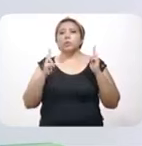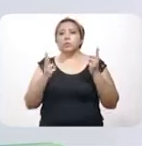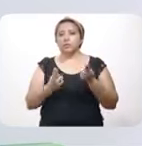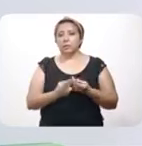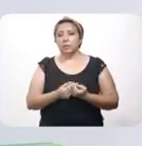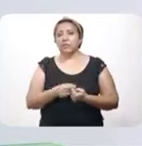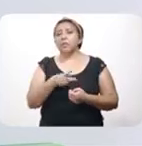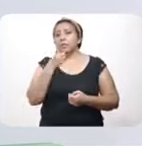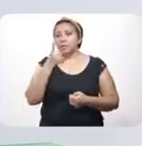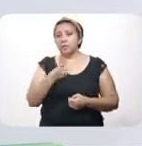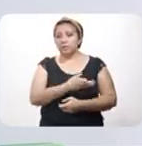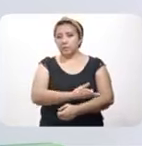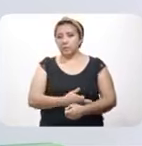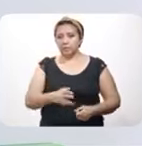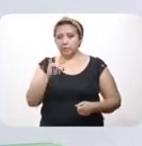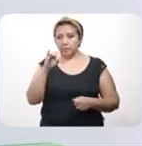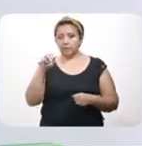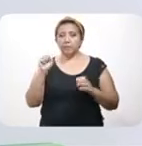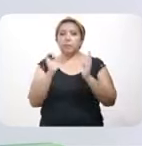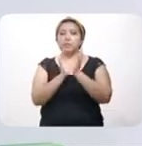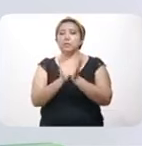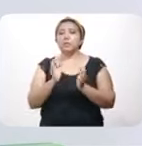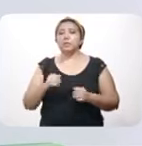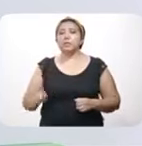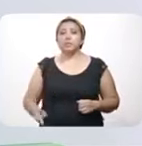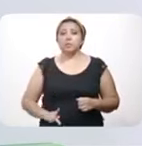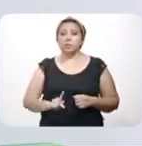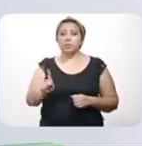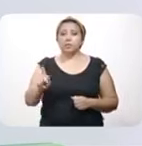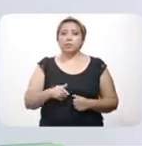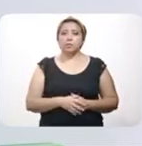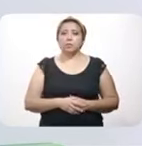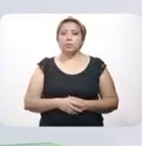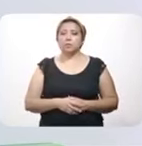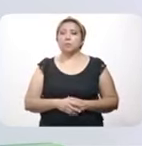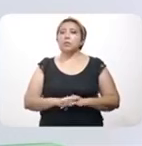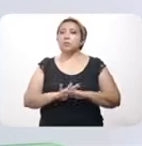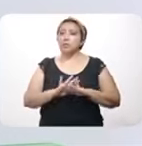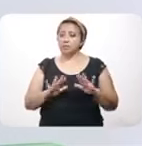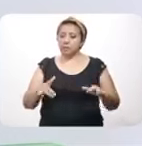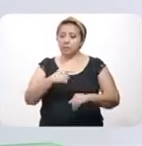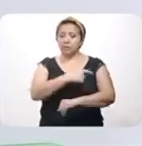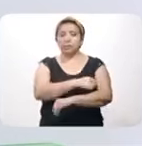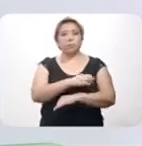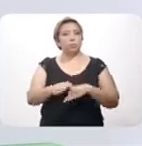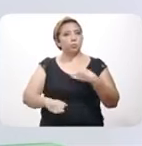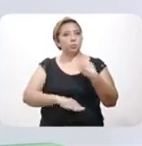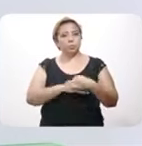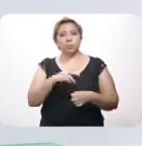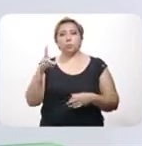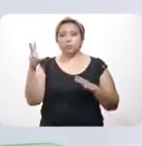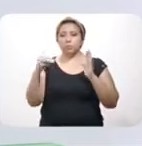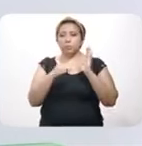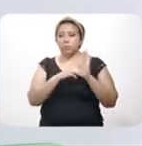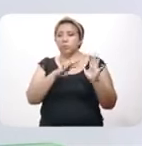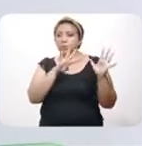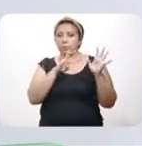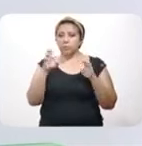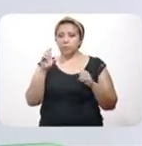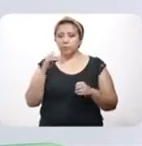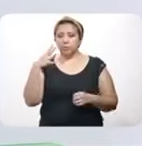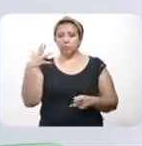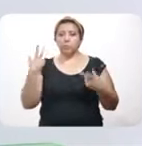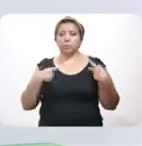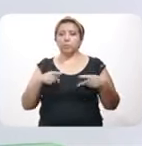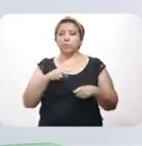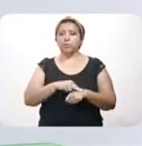unidades médicas familiares del IMSS y el ISSSTE en el interior del estado. Ya se aplicó el 100%, 2.925